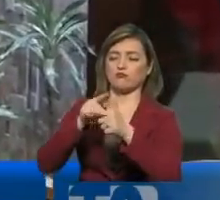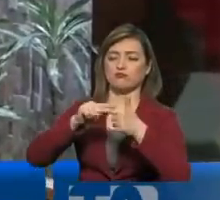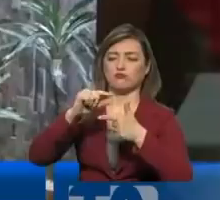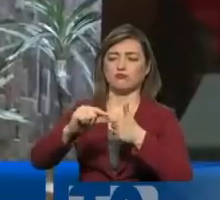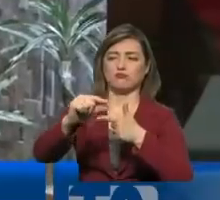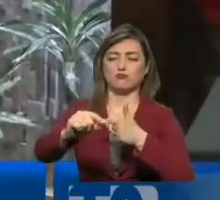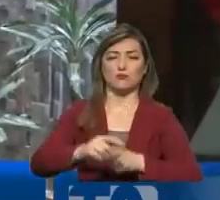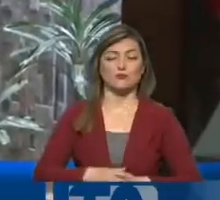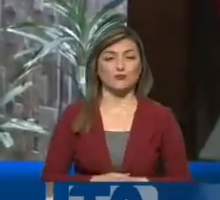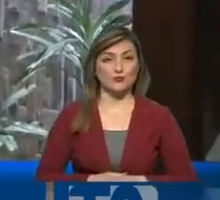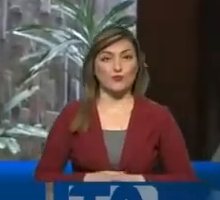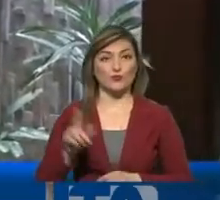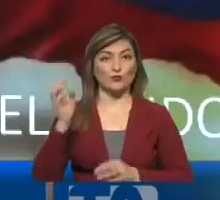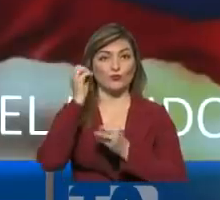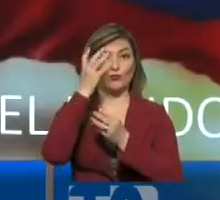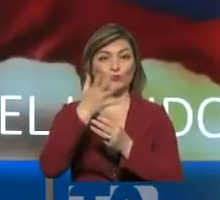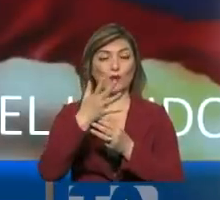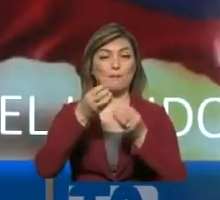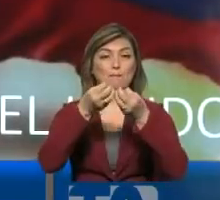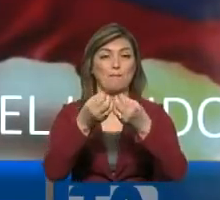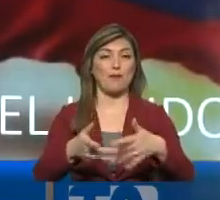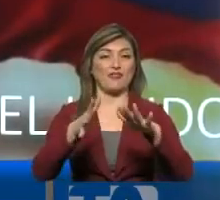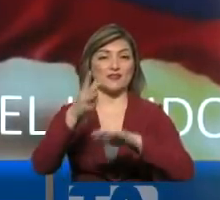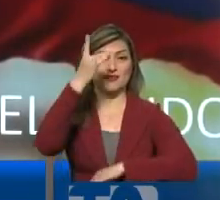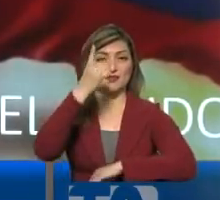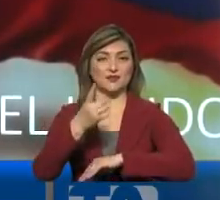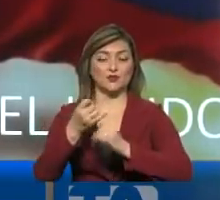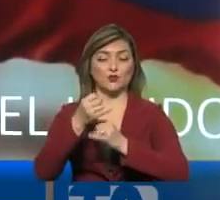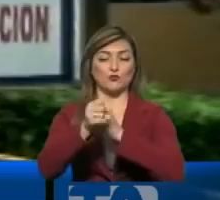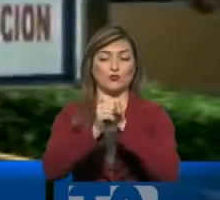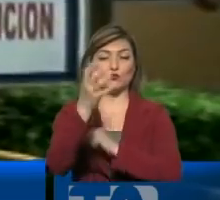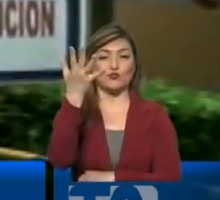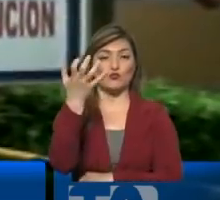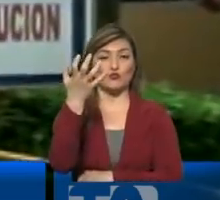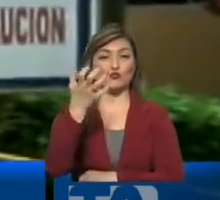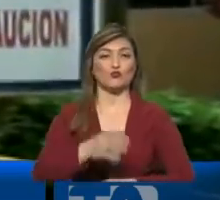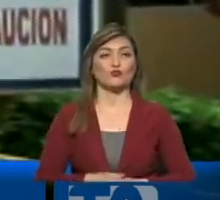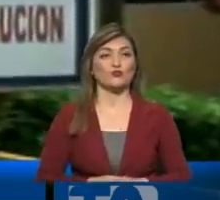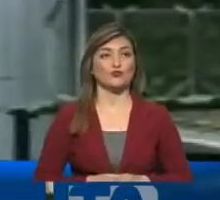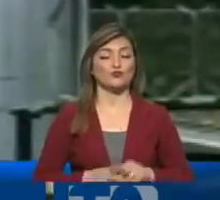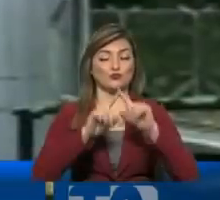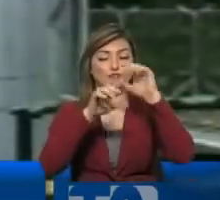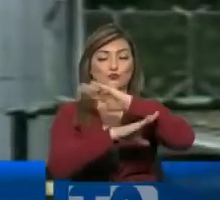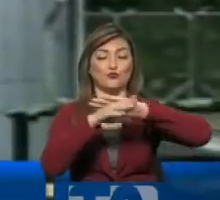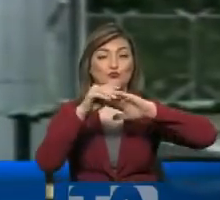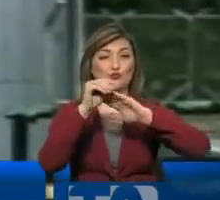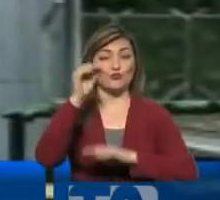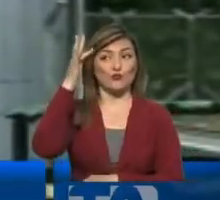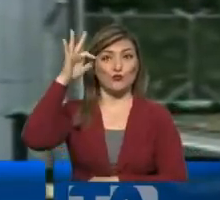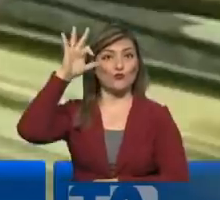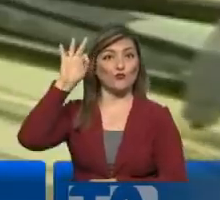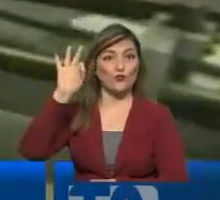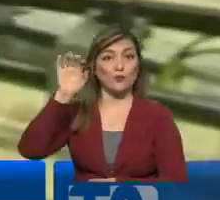de las derrotas en cortes internacionales producto de decisiones de los últimos 15 años. Esta con la petrolera francesa Perenco